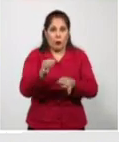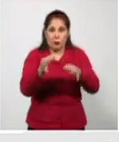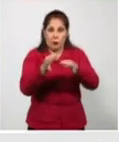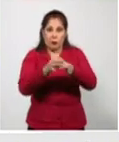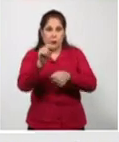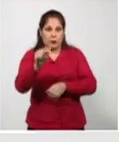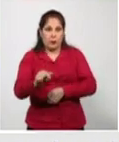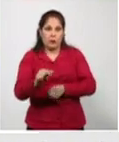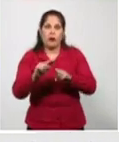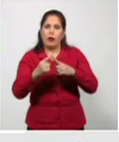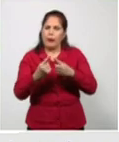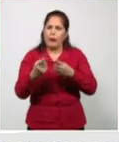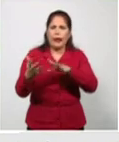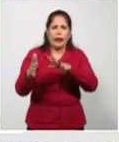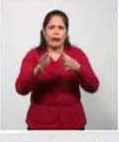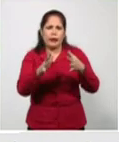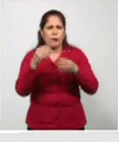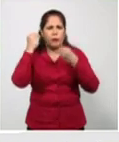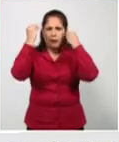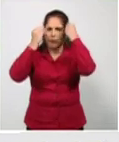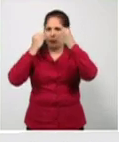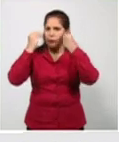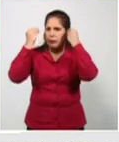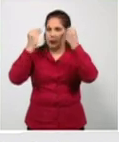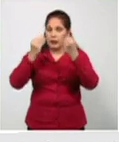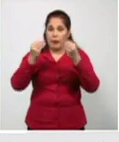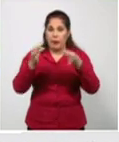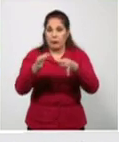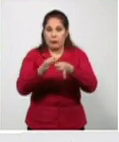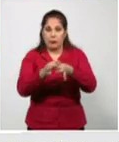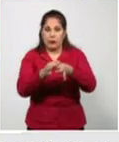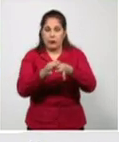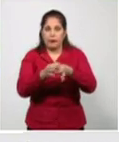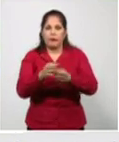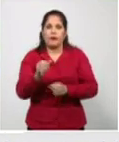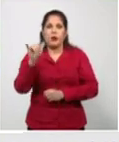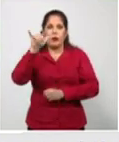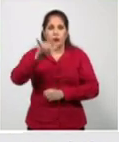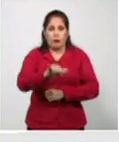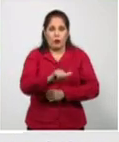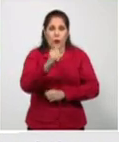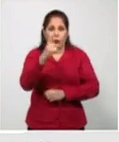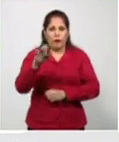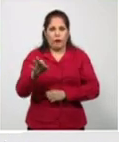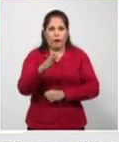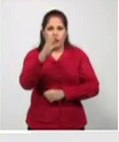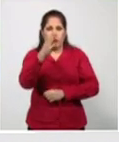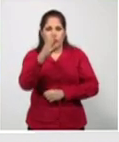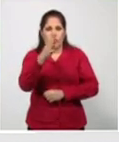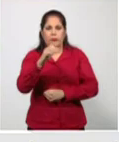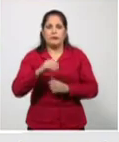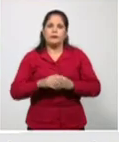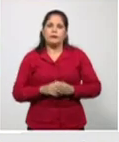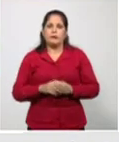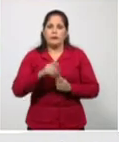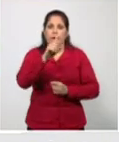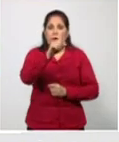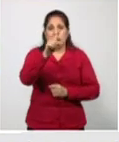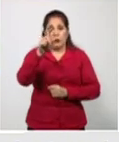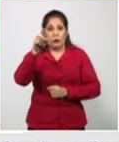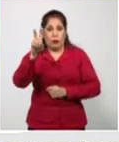de los estimados que se esperaban, pues menores. Llegó uno de Air France, uno de American Airlines con 112